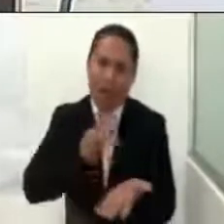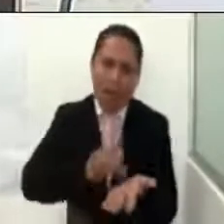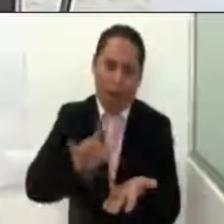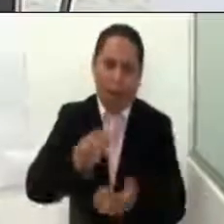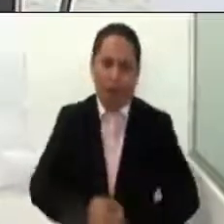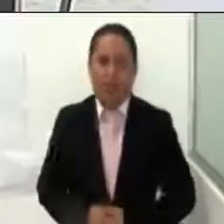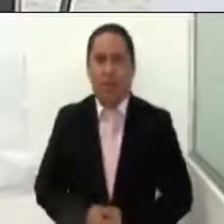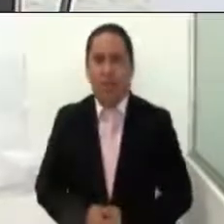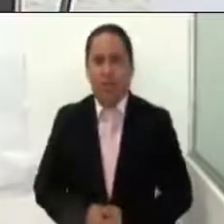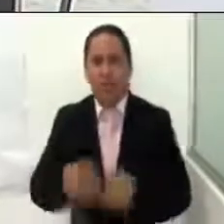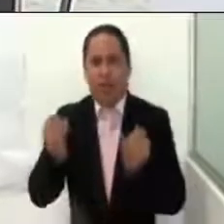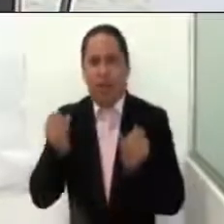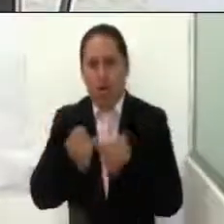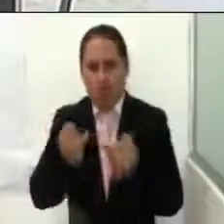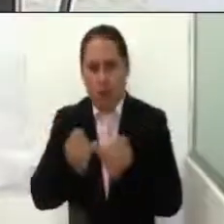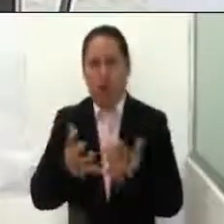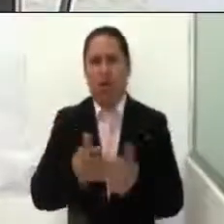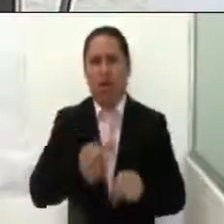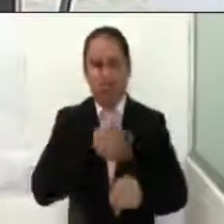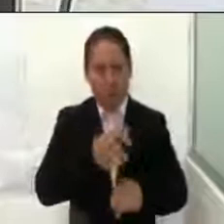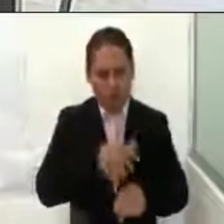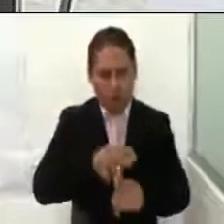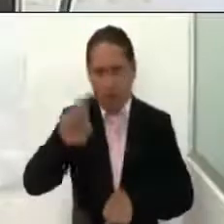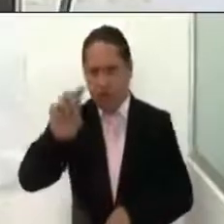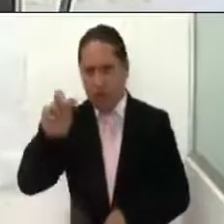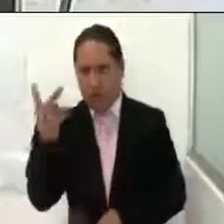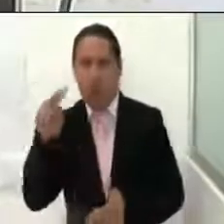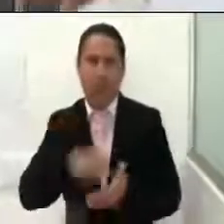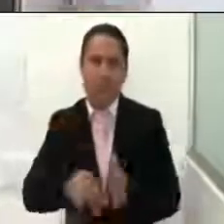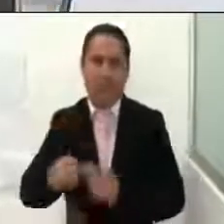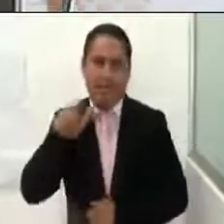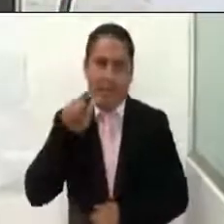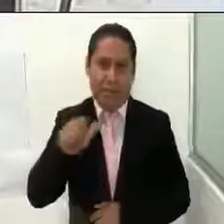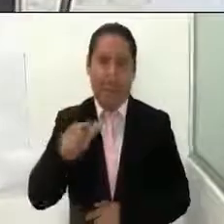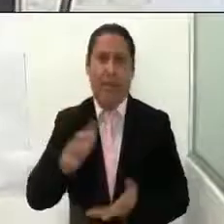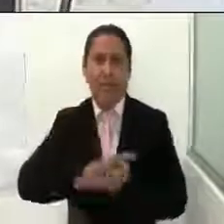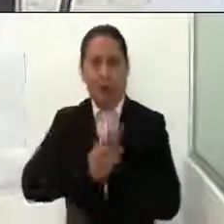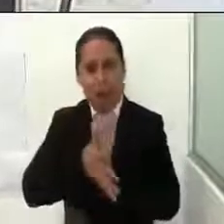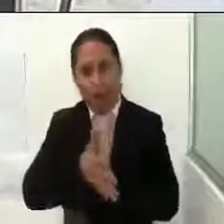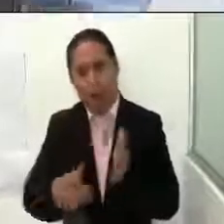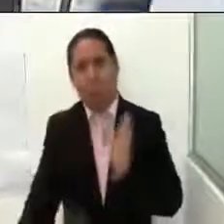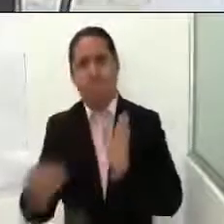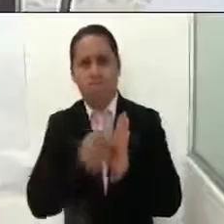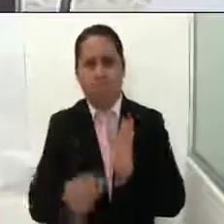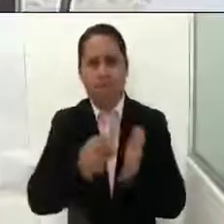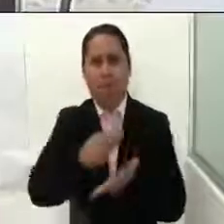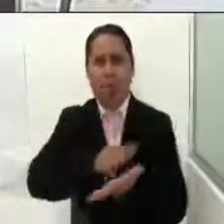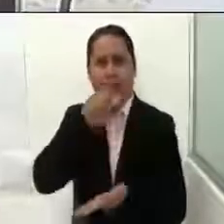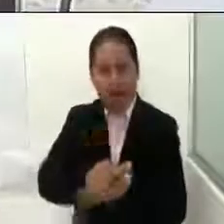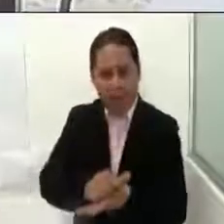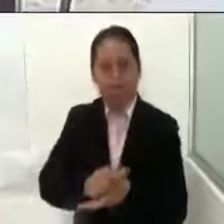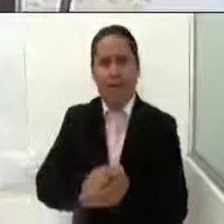42 de fecha 30 de diciembre de 2017 por el que se reforman adicionan y derogan diversas disposiciones